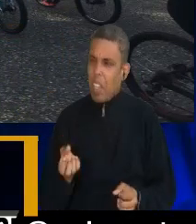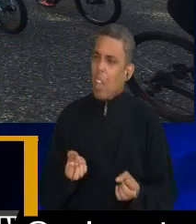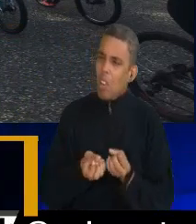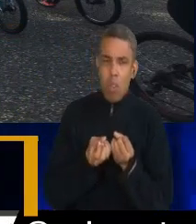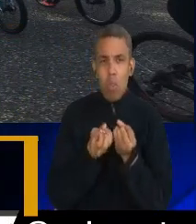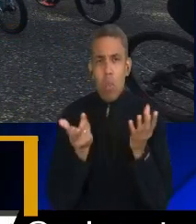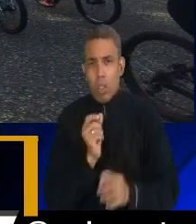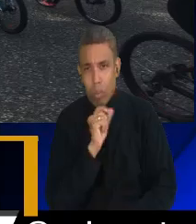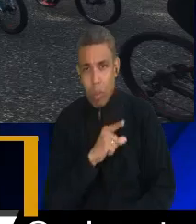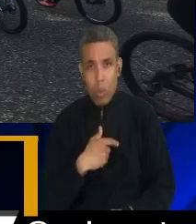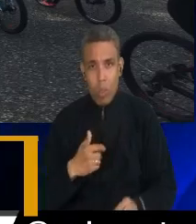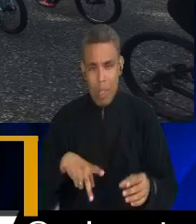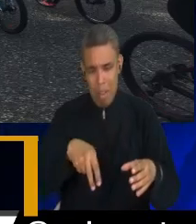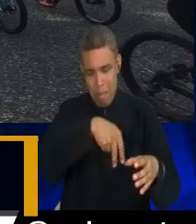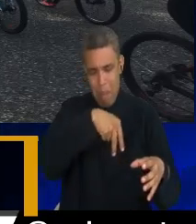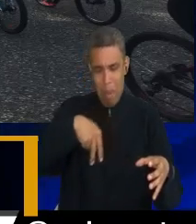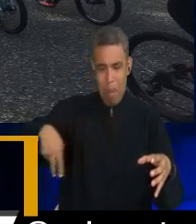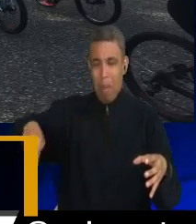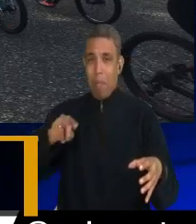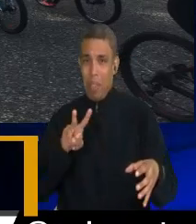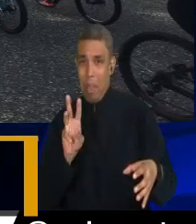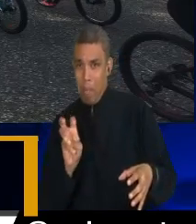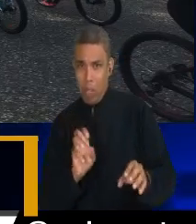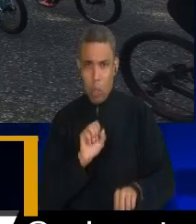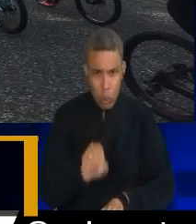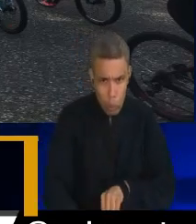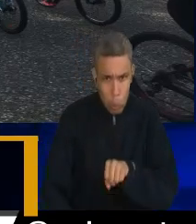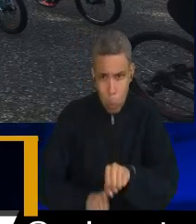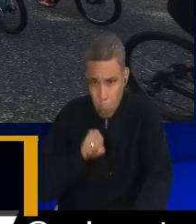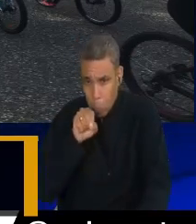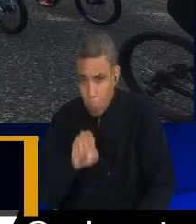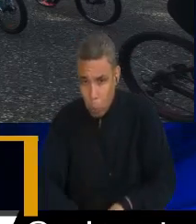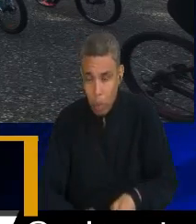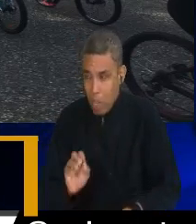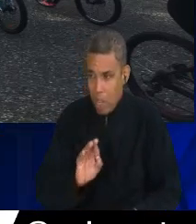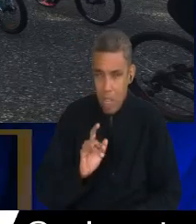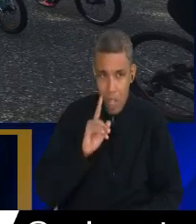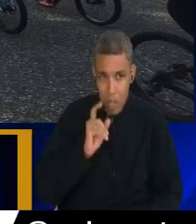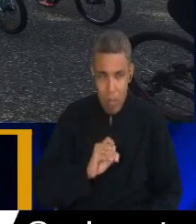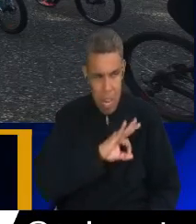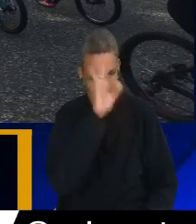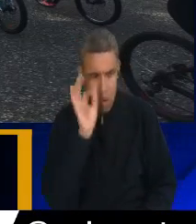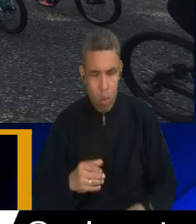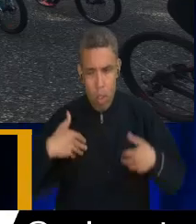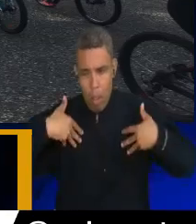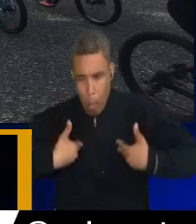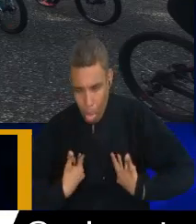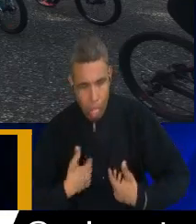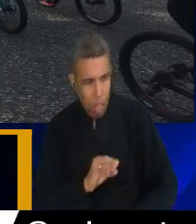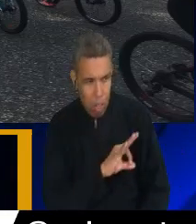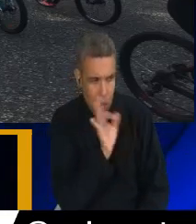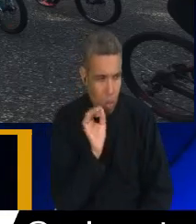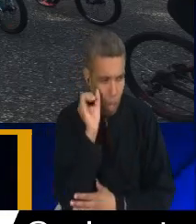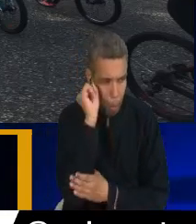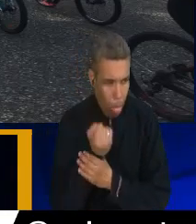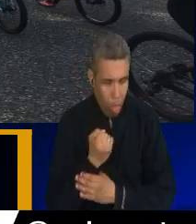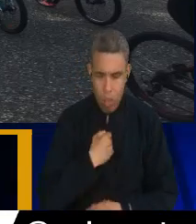ciclistas, 28 llegamos a Tolú. ¿Ninguno completo. Se rindió? No, señorita, todo bien. ¿Mujeres y hombres? ¿Cuántas sí, mujeres? Sí, mujeres,